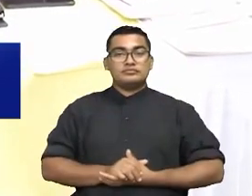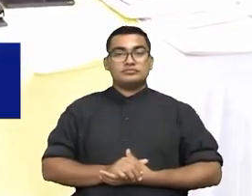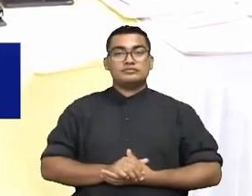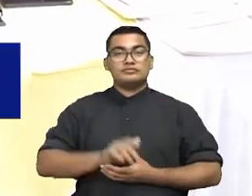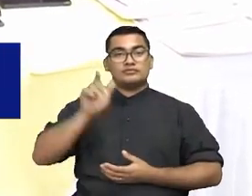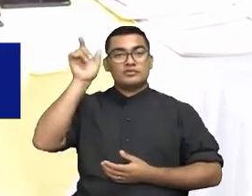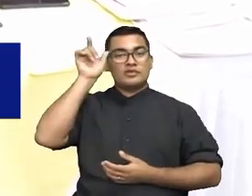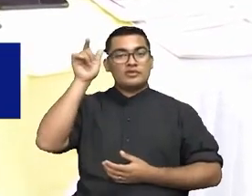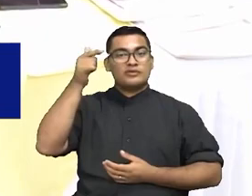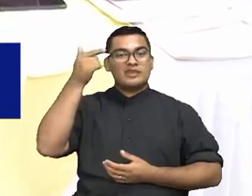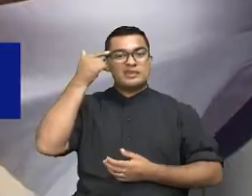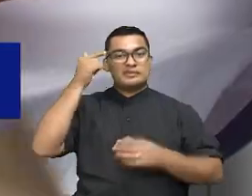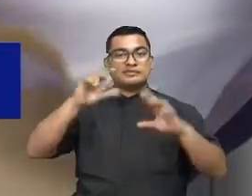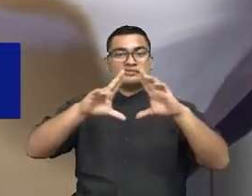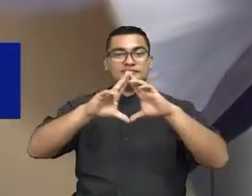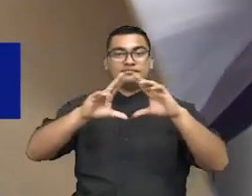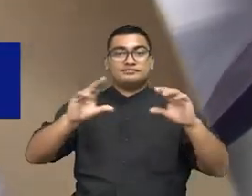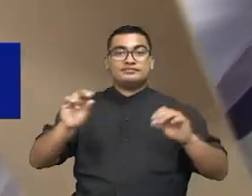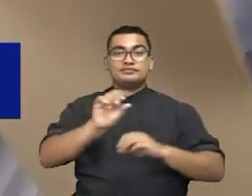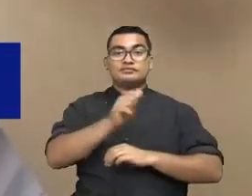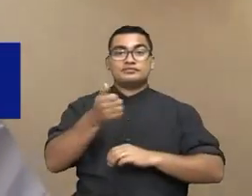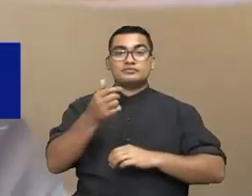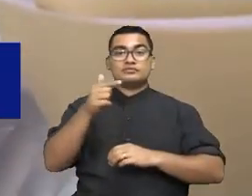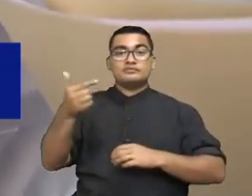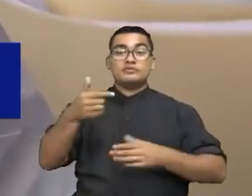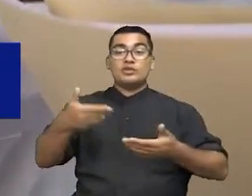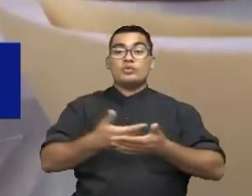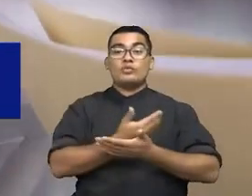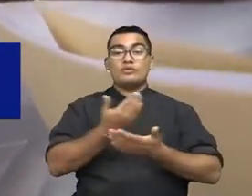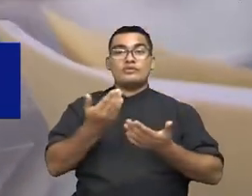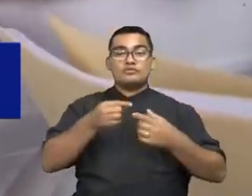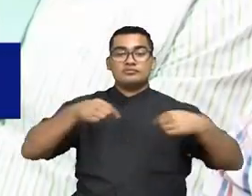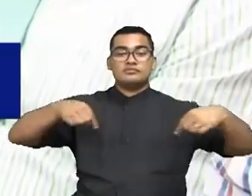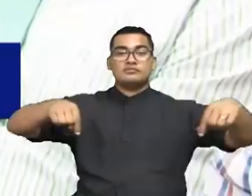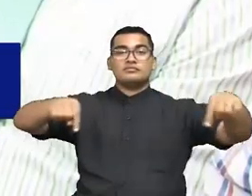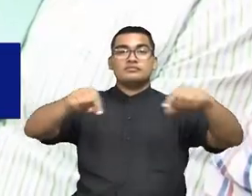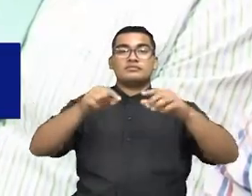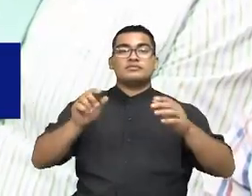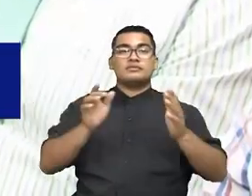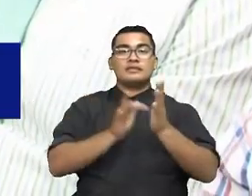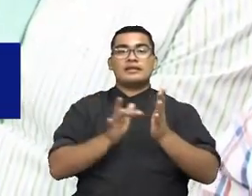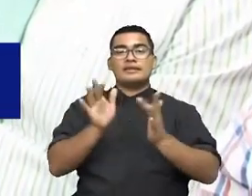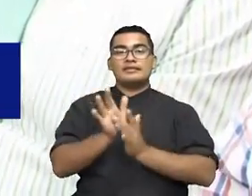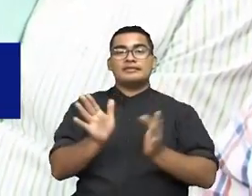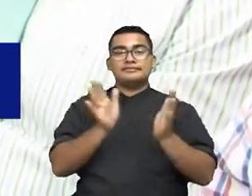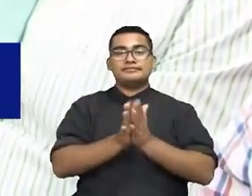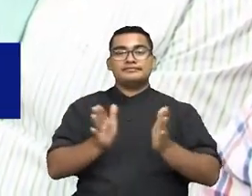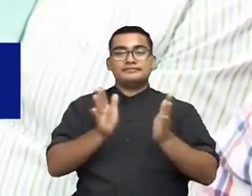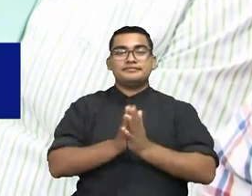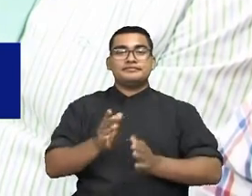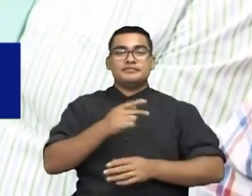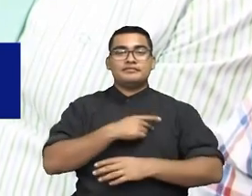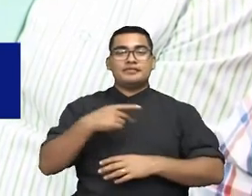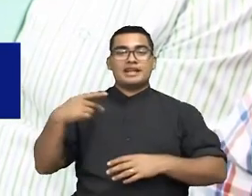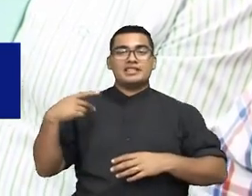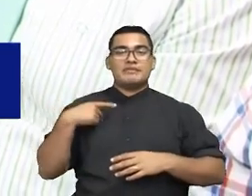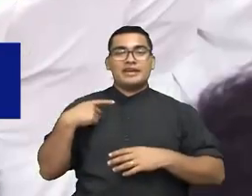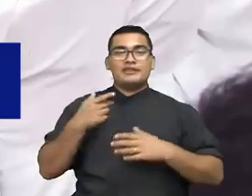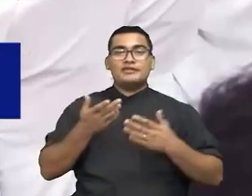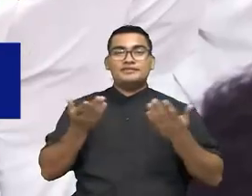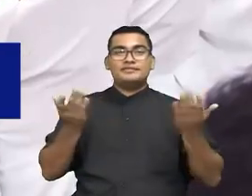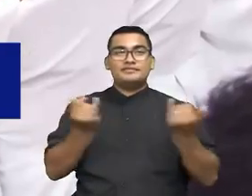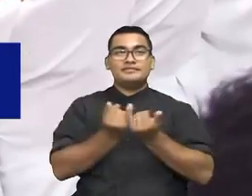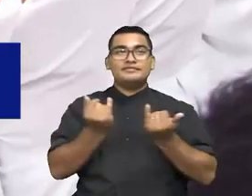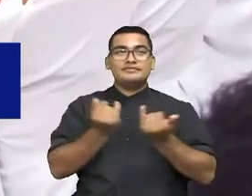Gobierno de Nicaragua entregó 67 títulos de propiedad a pastores de iglesias evangélicas para que los edificios en los que